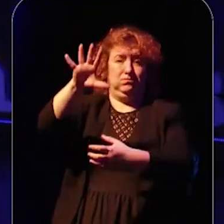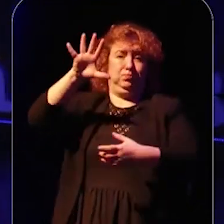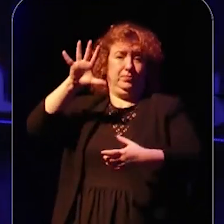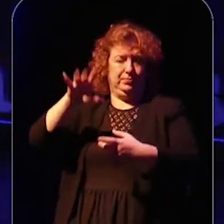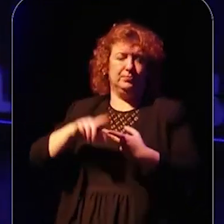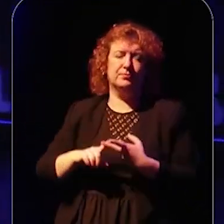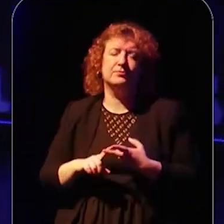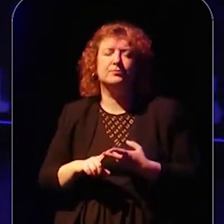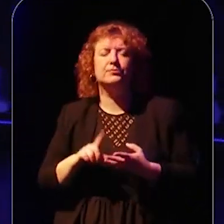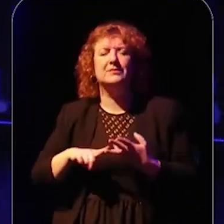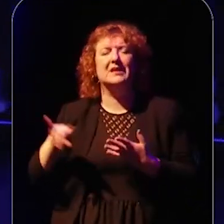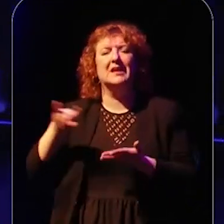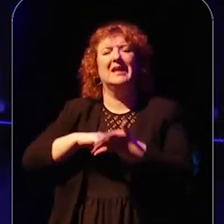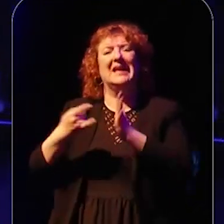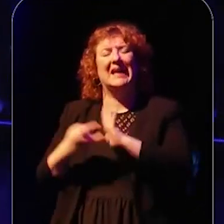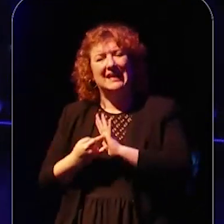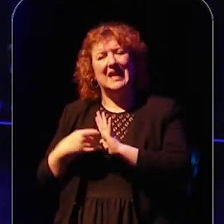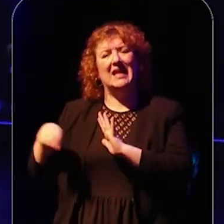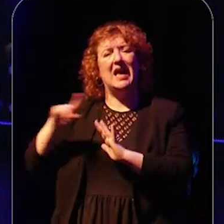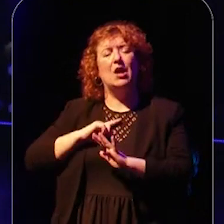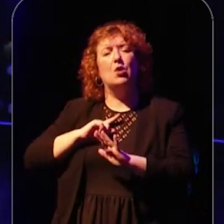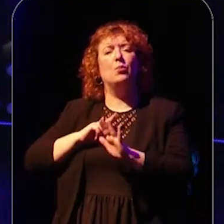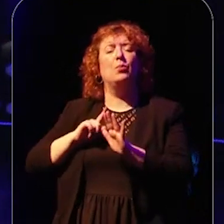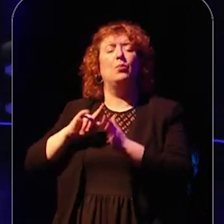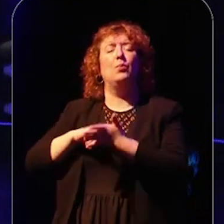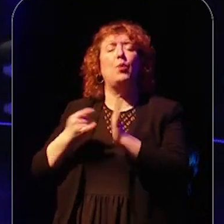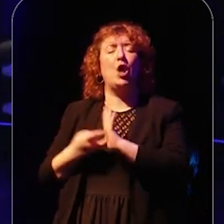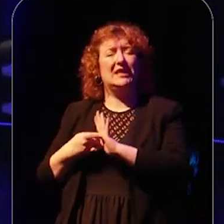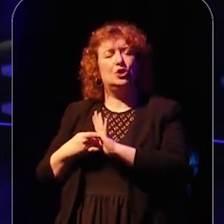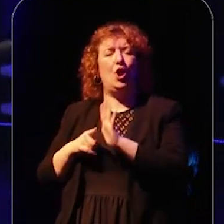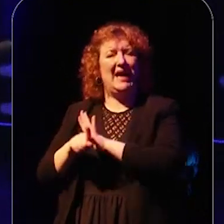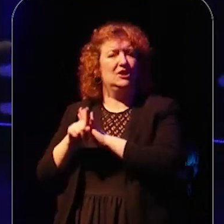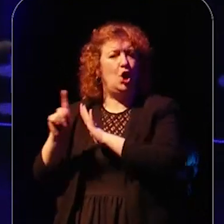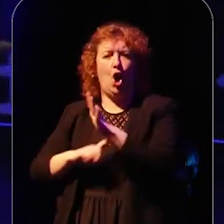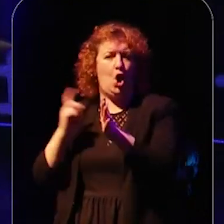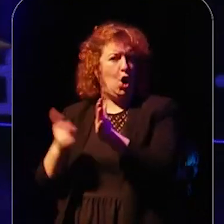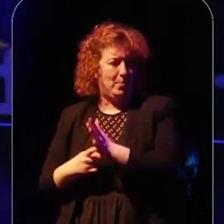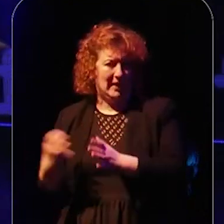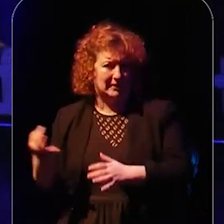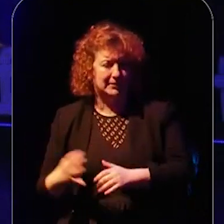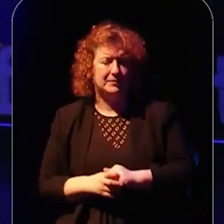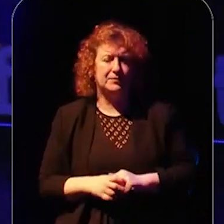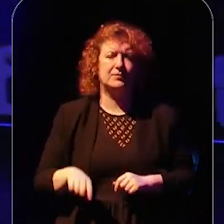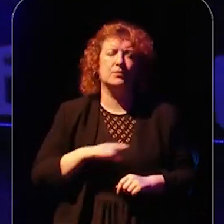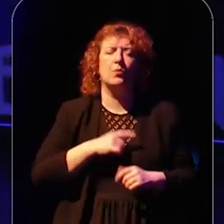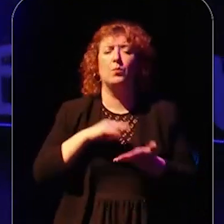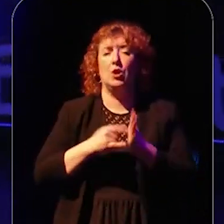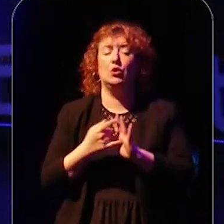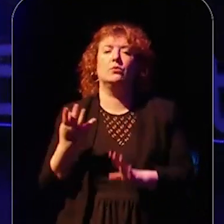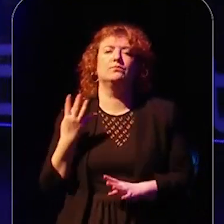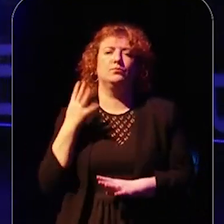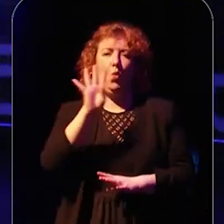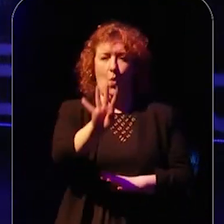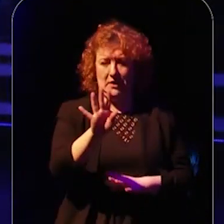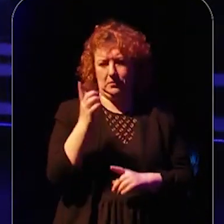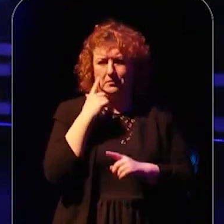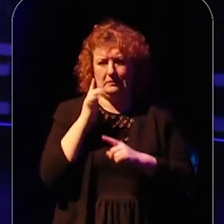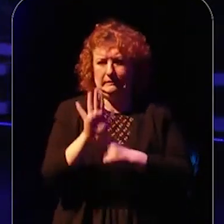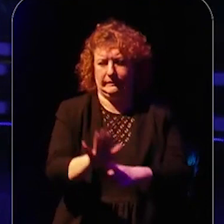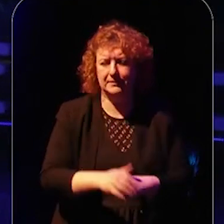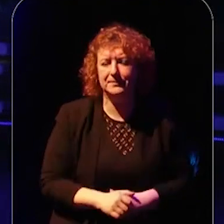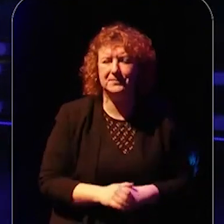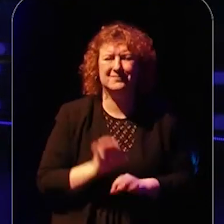la parte de ingeniería y la gestión integral del proyecto. Vamos a mostrar ahora 4 proyectos que